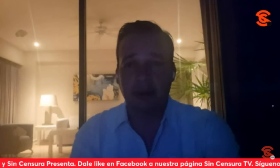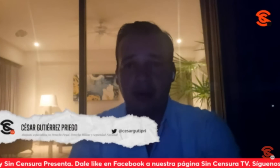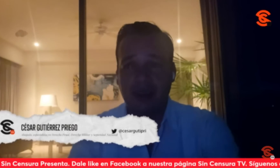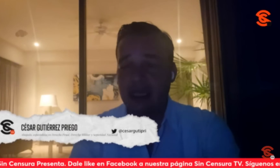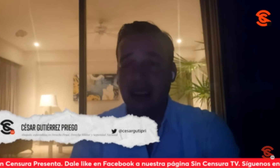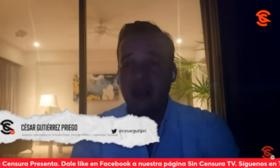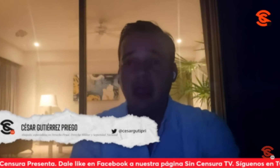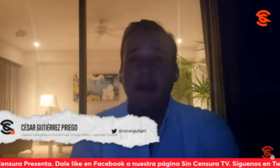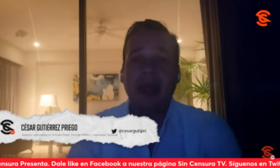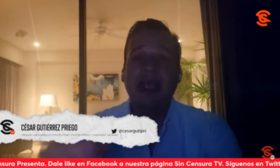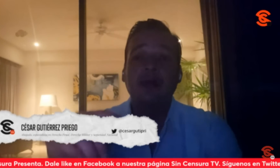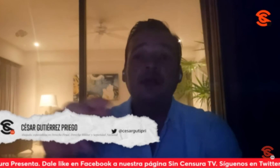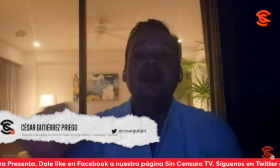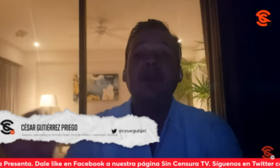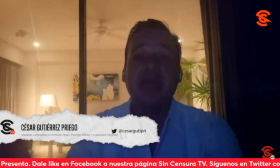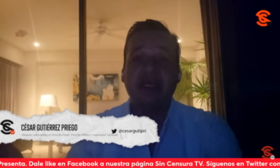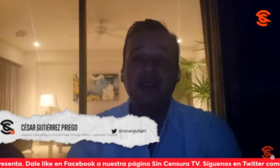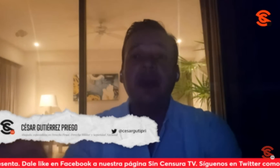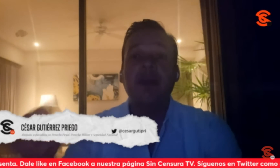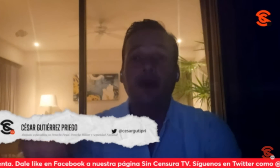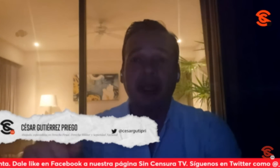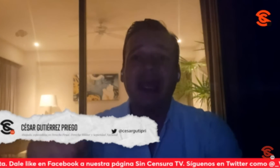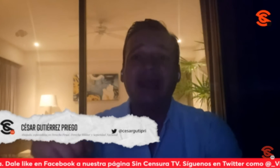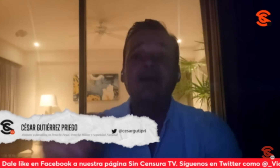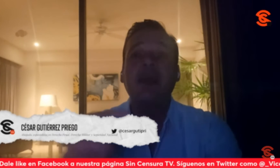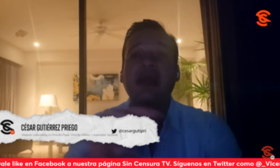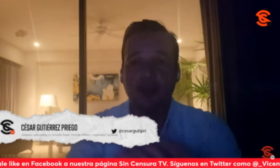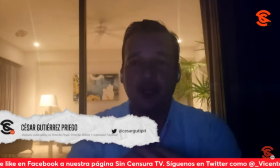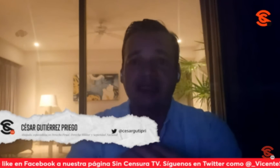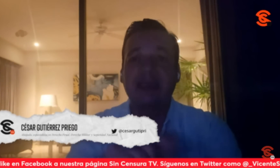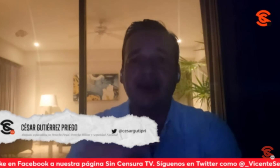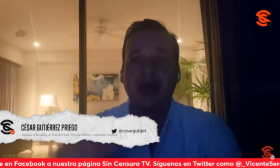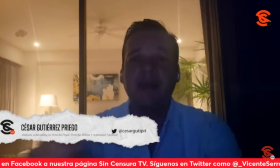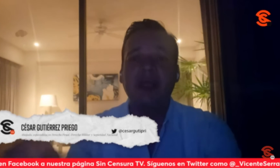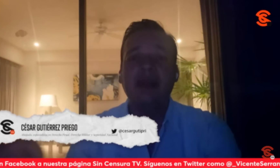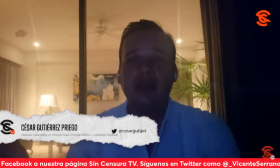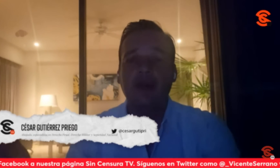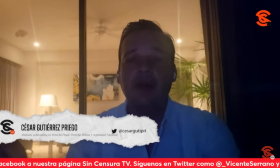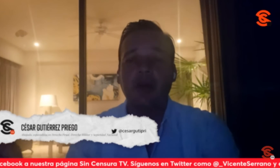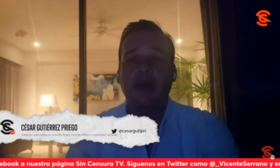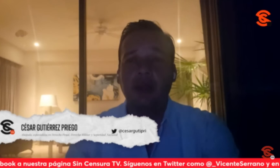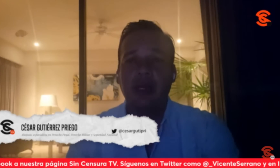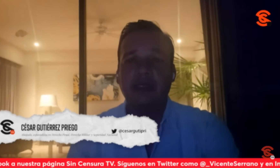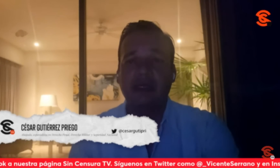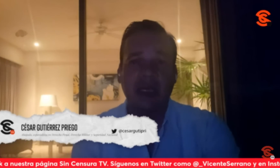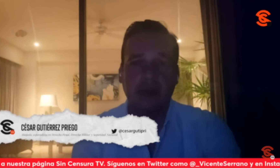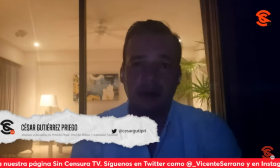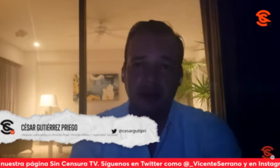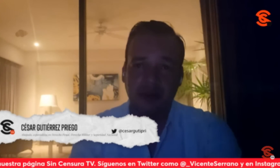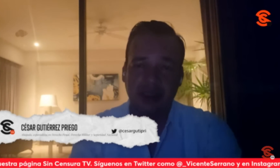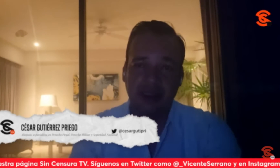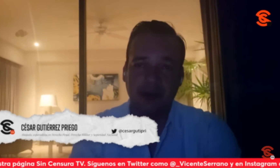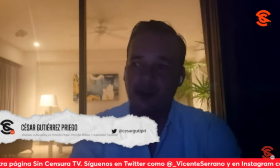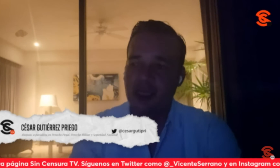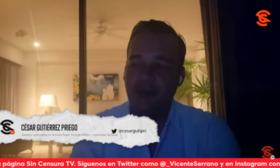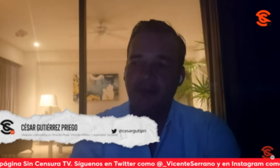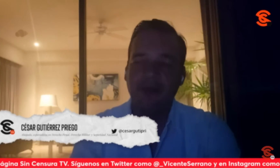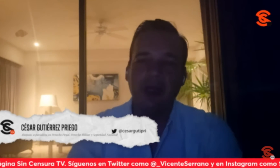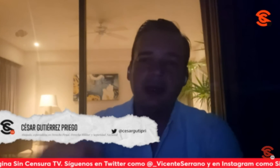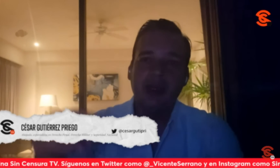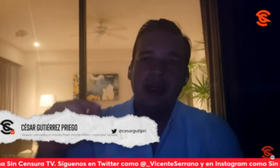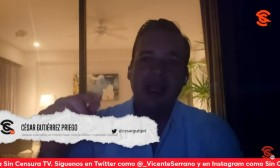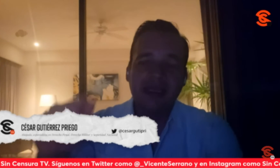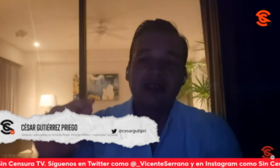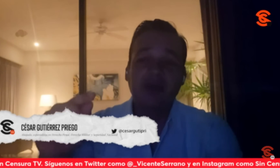que Tomás Herón esté aquí para que nos dé una explicación de por qué a las personas que realmente tuvieron que ver con el asesinato de los estudiantes de